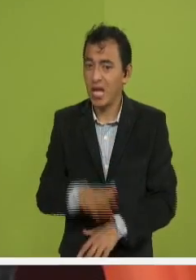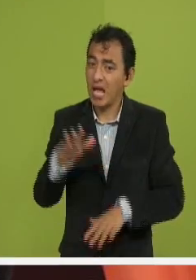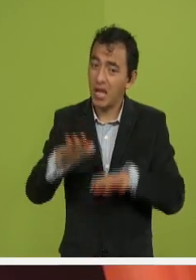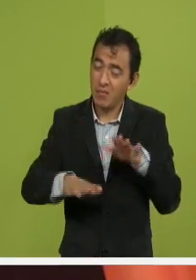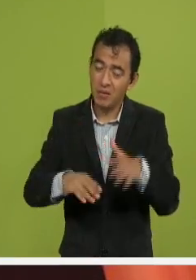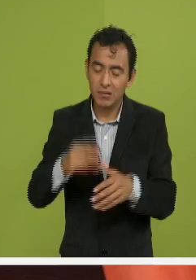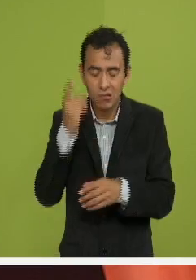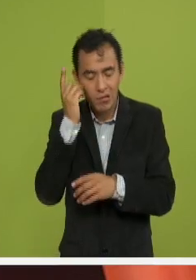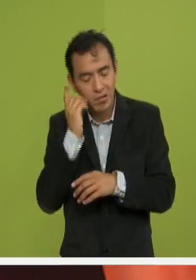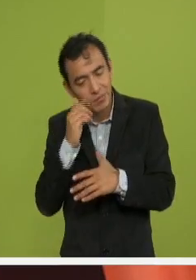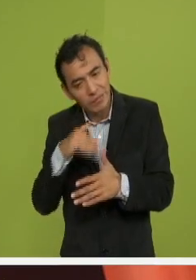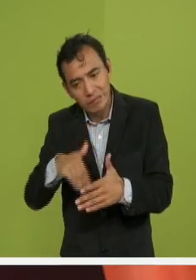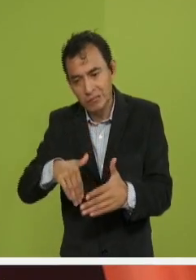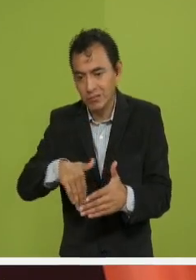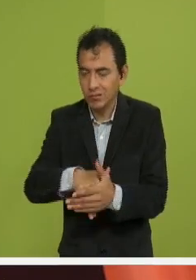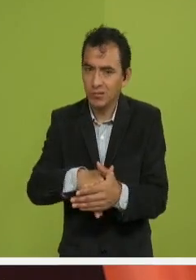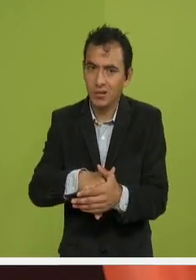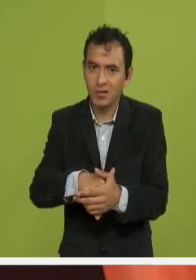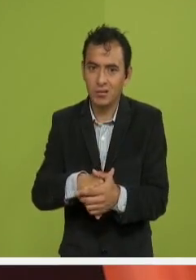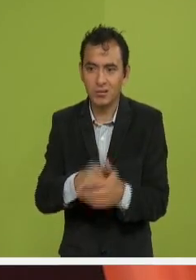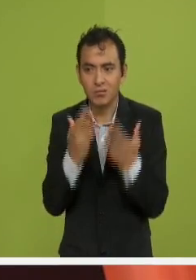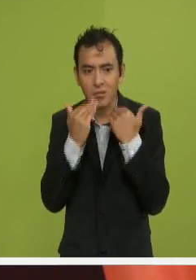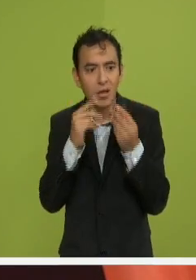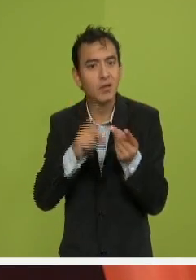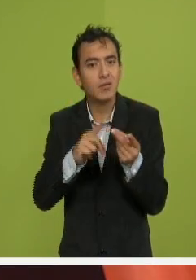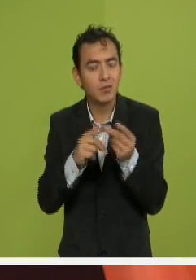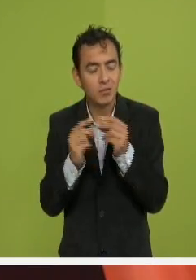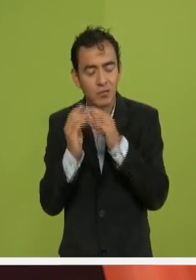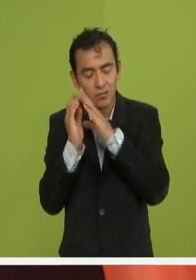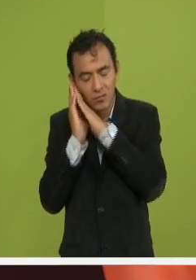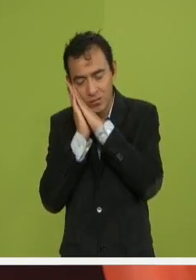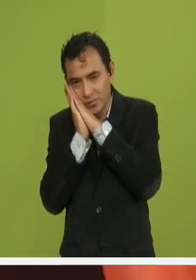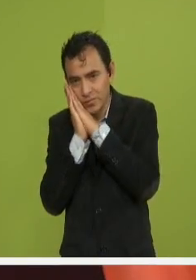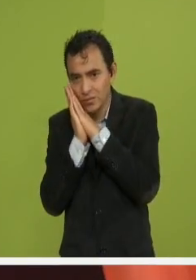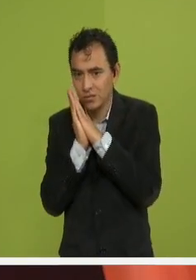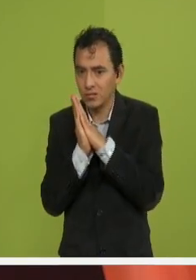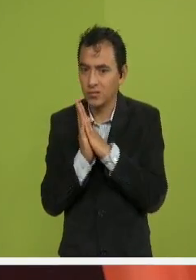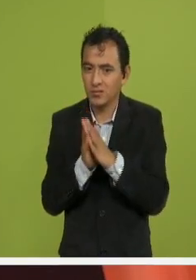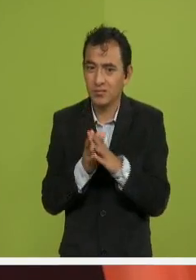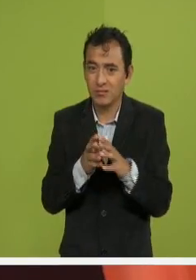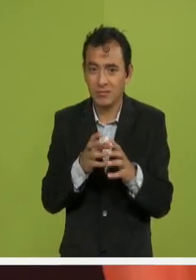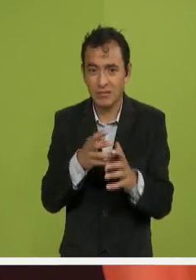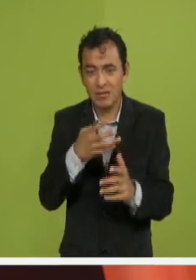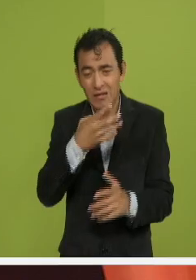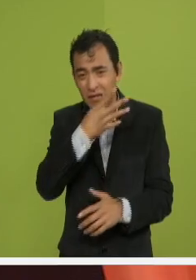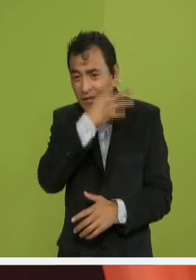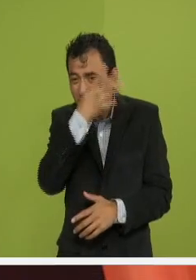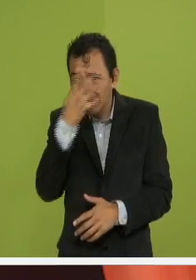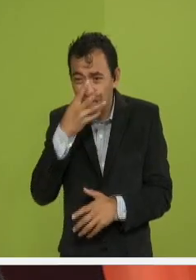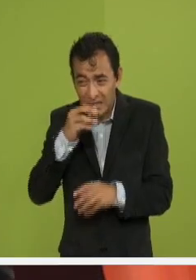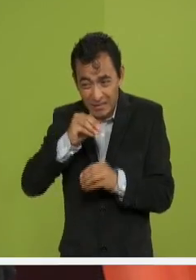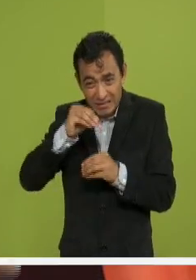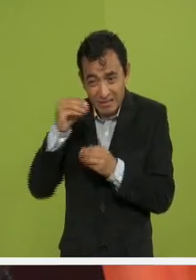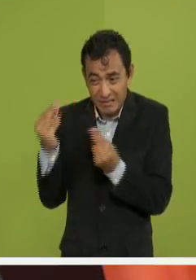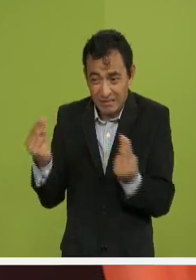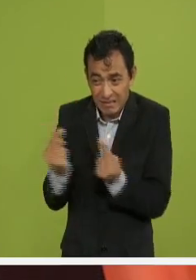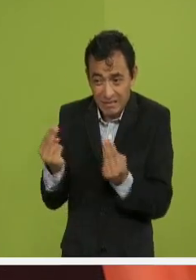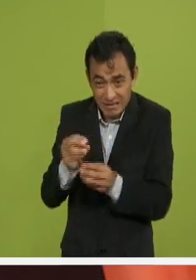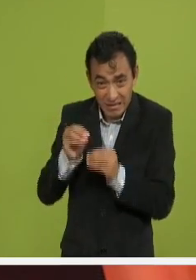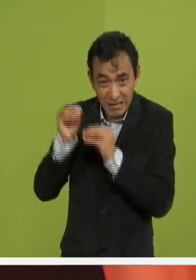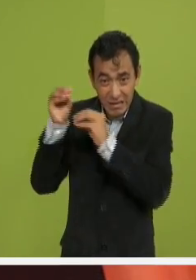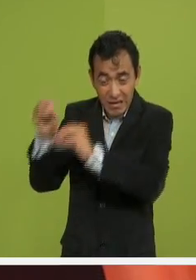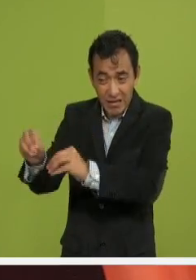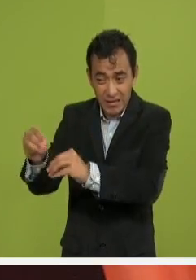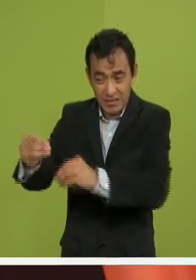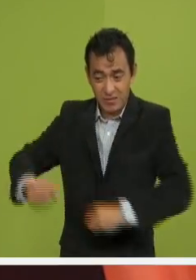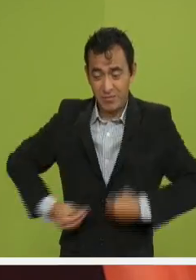terminal de una central de autobuses porque no hay dónde quedarte. La migración, las necesidades que tiene una familia indígena para poder aspirar